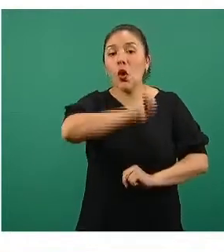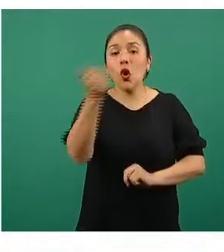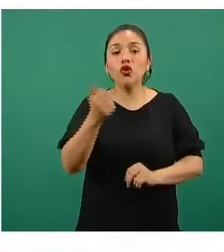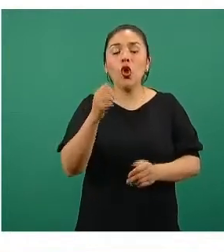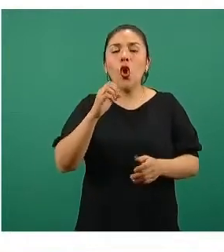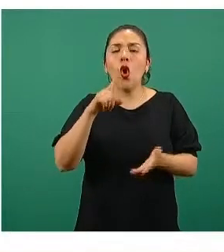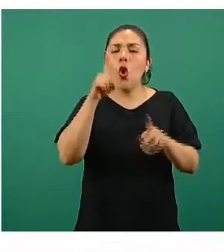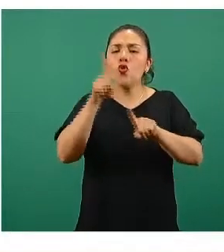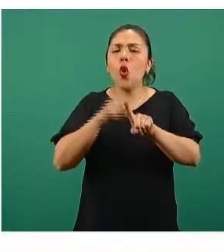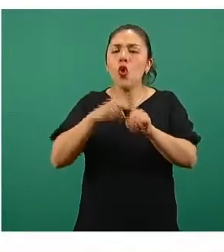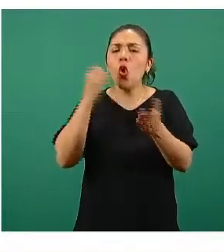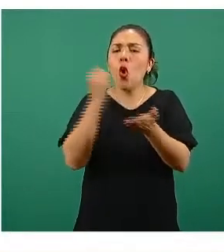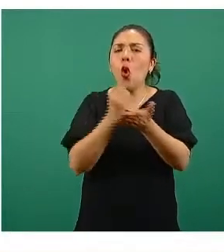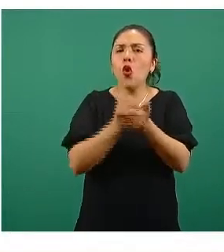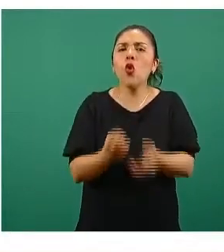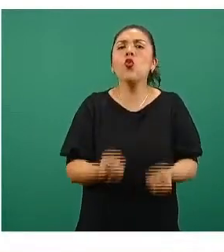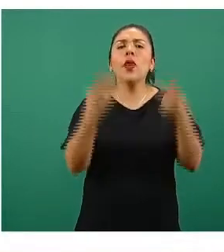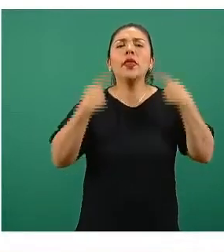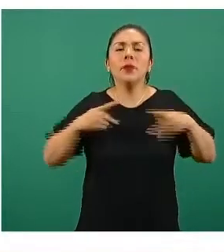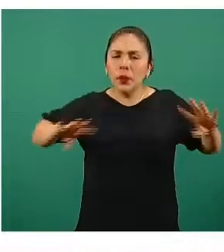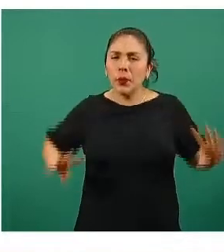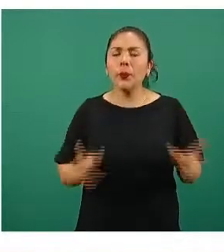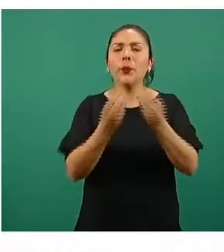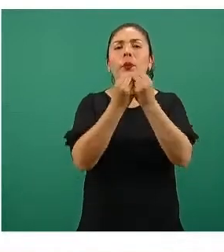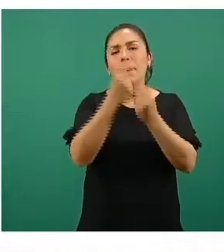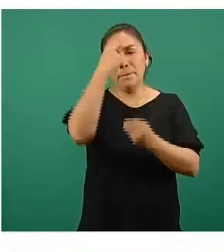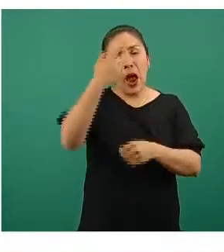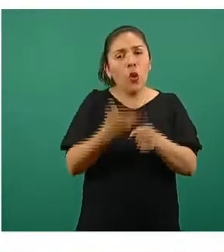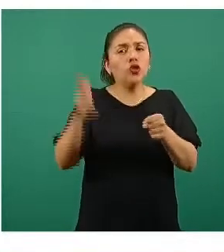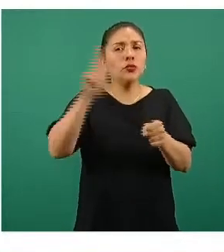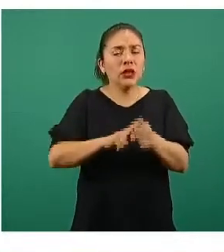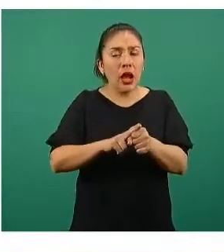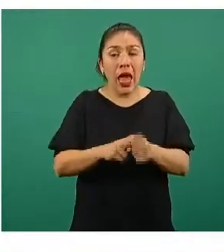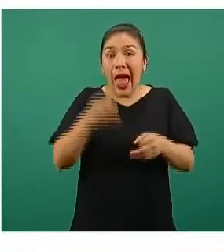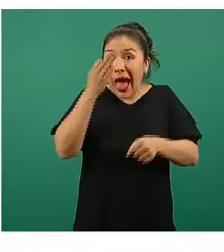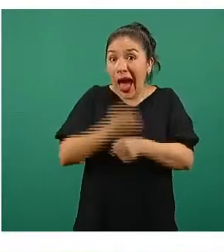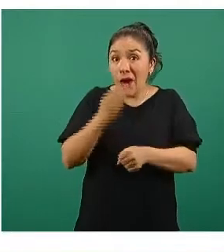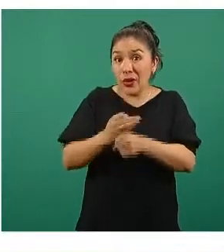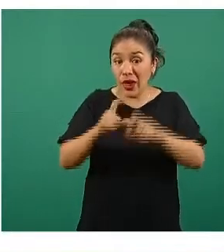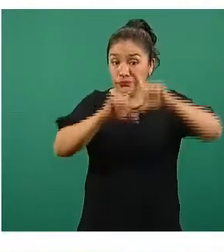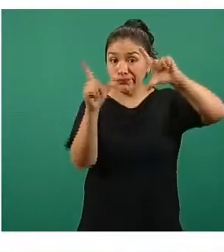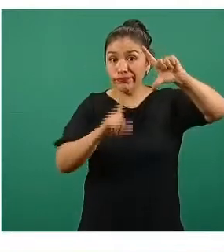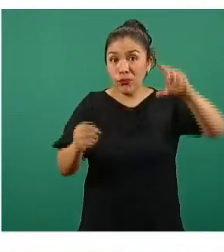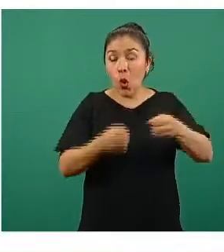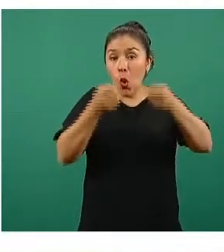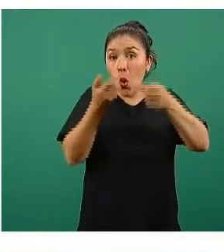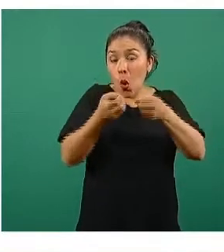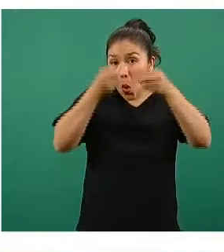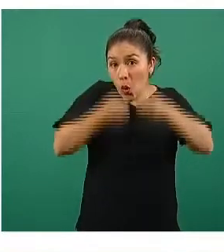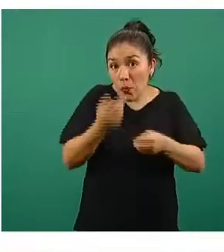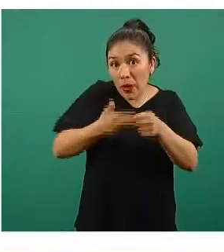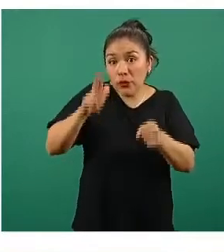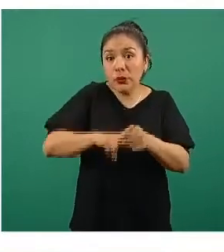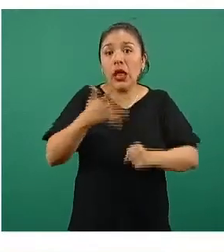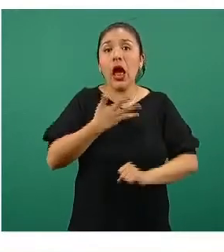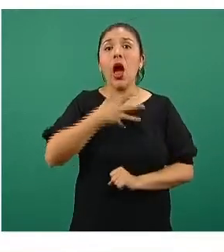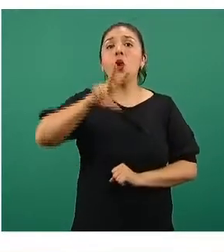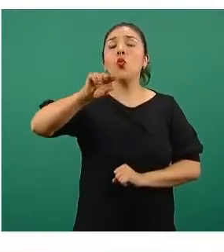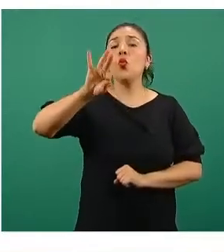total de personas hospitalizadas o de camas ocupadas. Actualmente la ocupación nacional es del